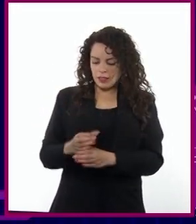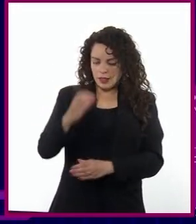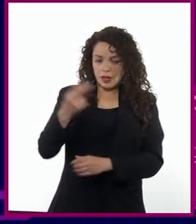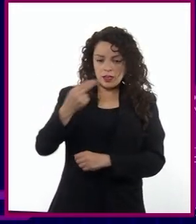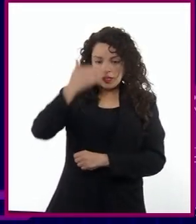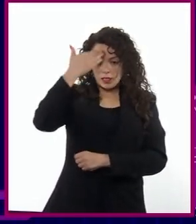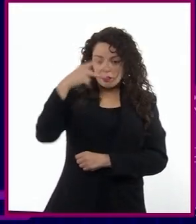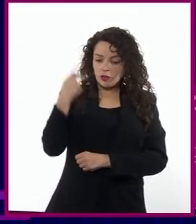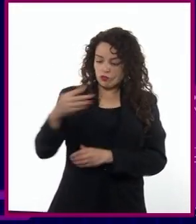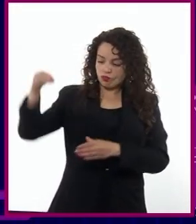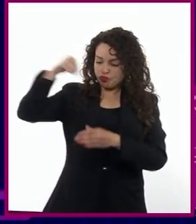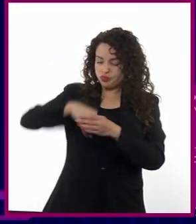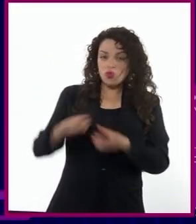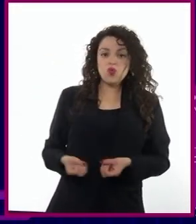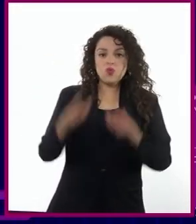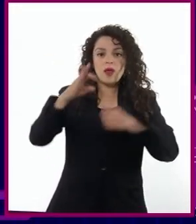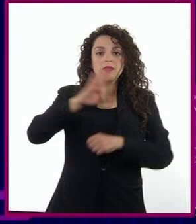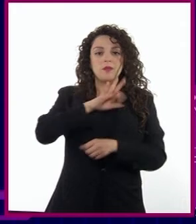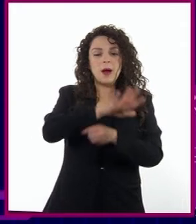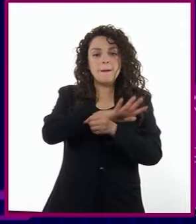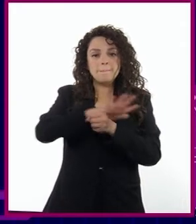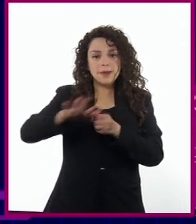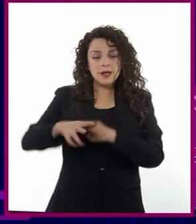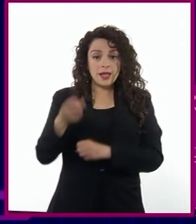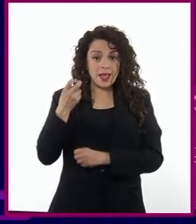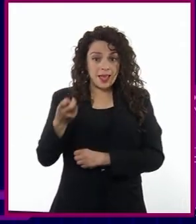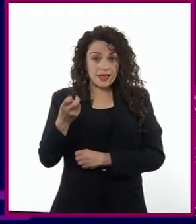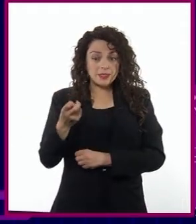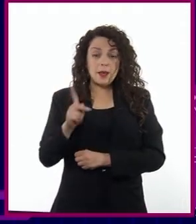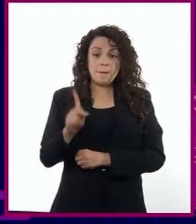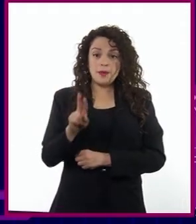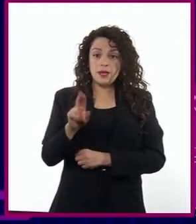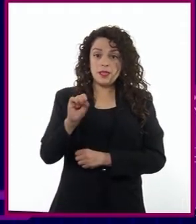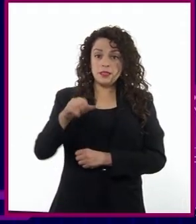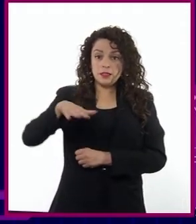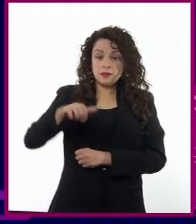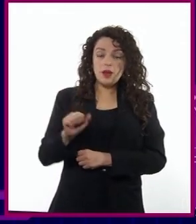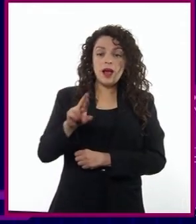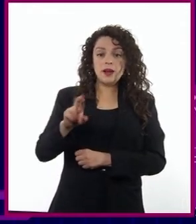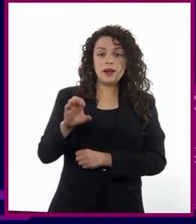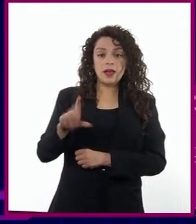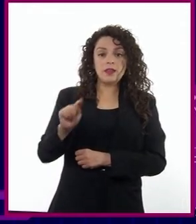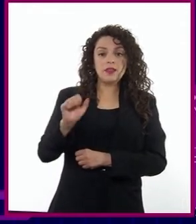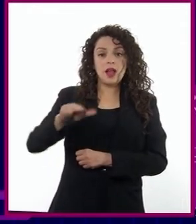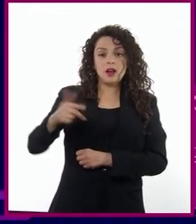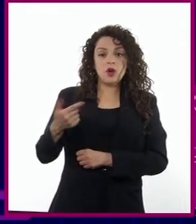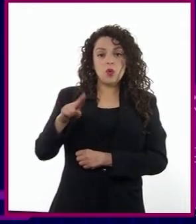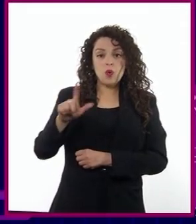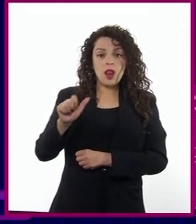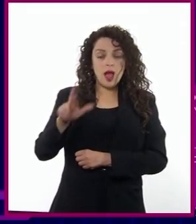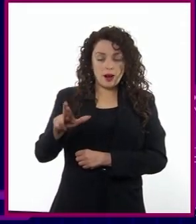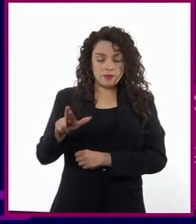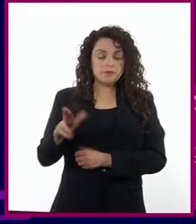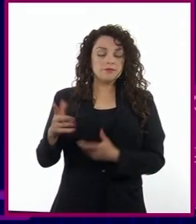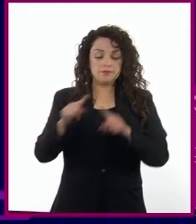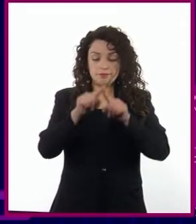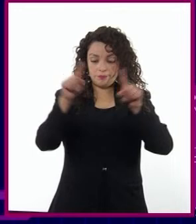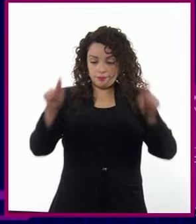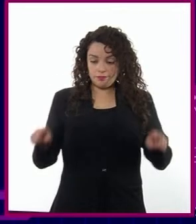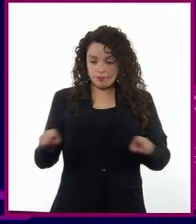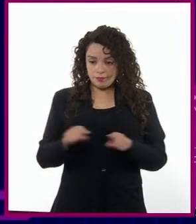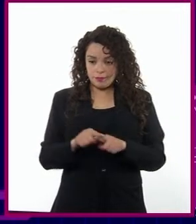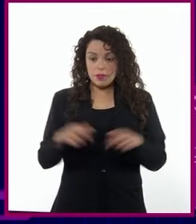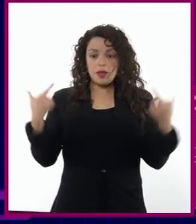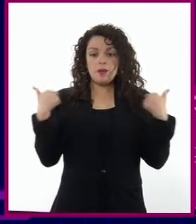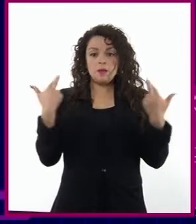capacidad. La forma de dicho contenedor es un prisma rectangular. Las medidas que le propuso su